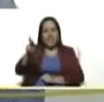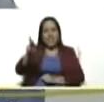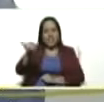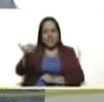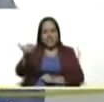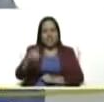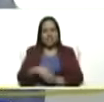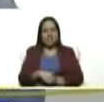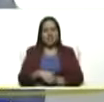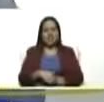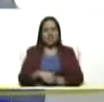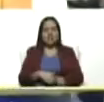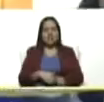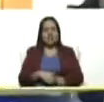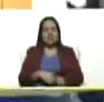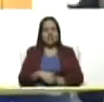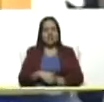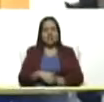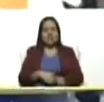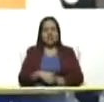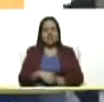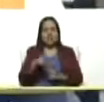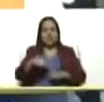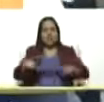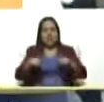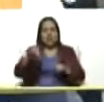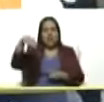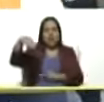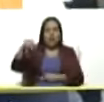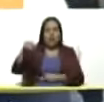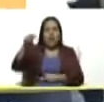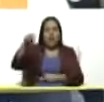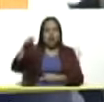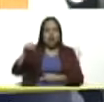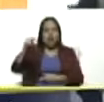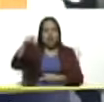finca Manonicho. Manonicho.